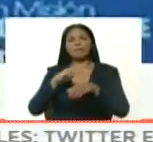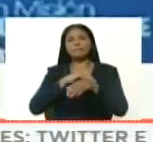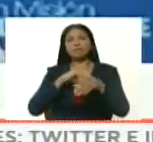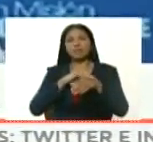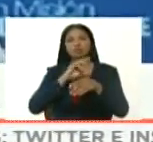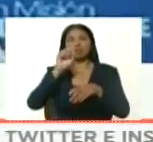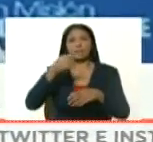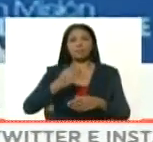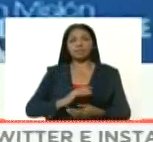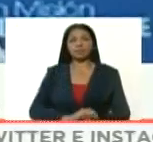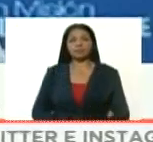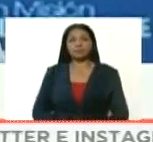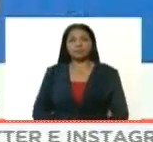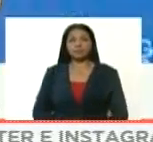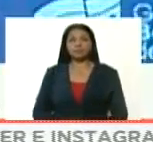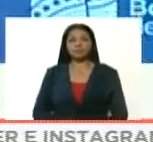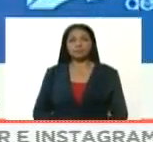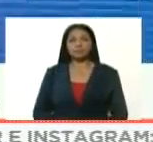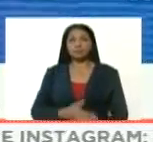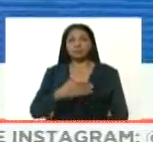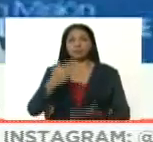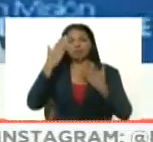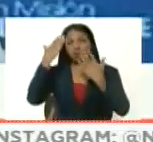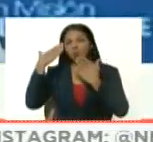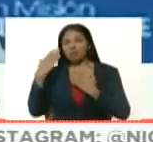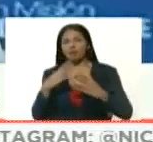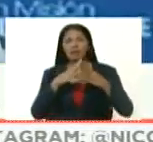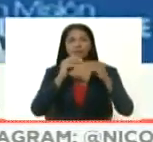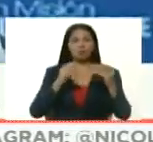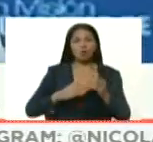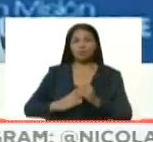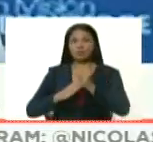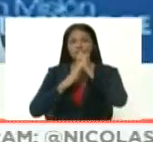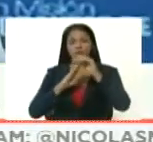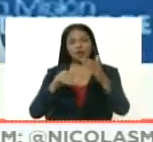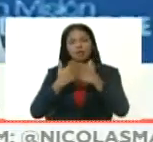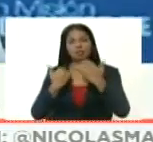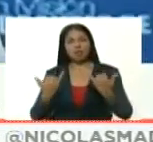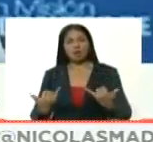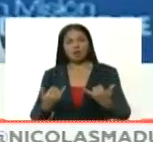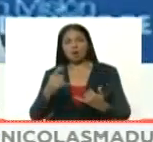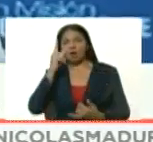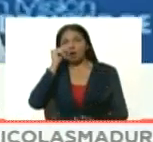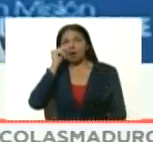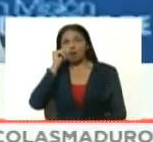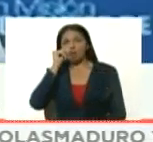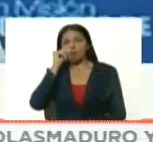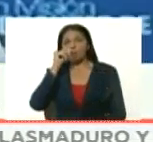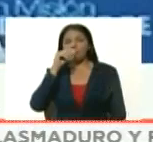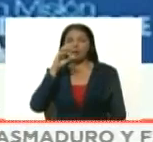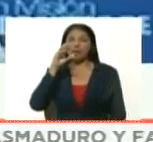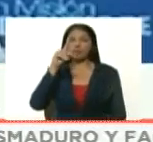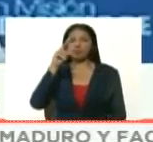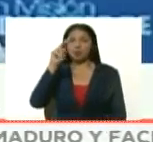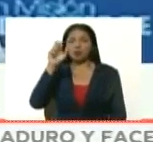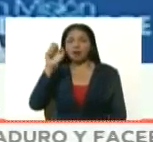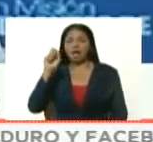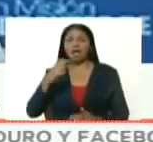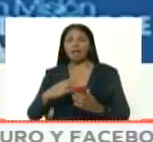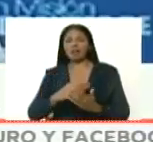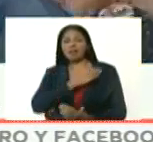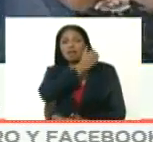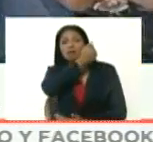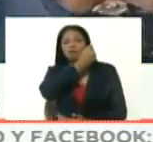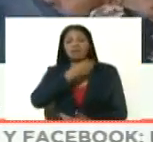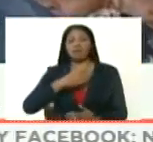Molina. Quiero saludar a todos los directores, al comisario general Douglas Rico, director del Cuerpo